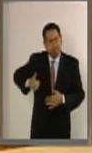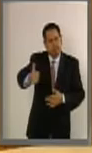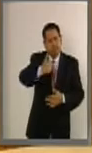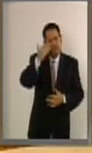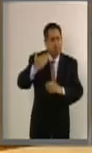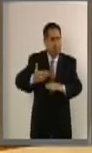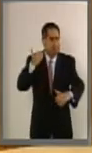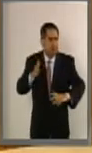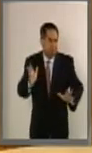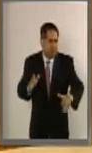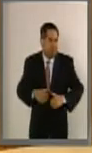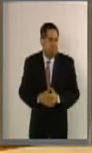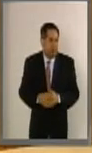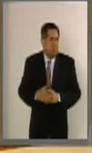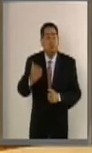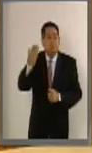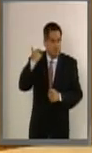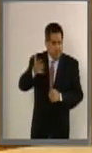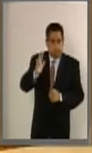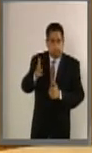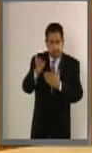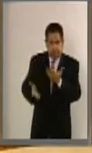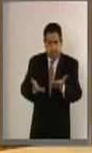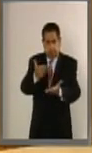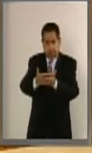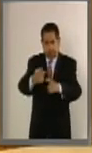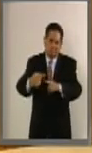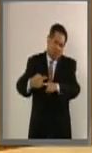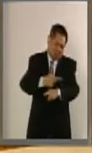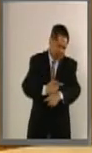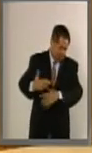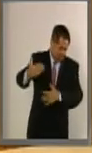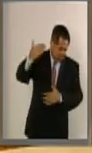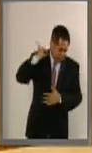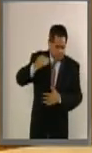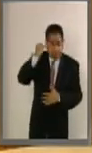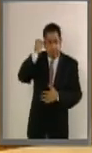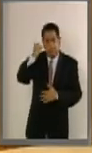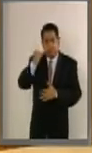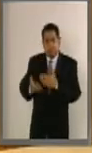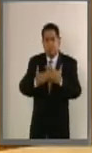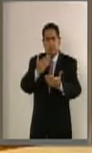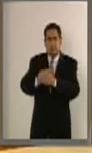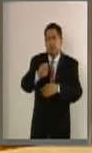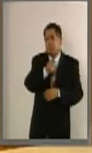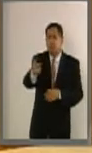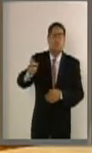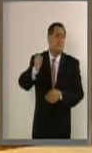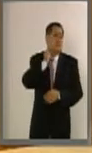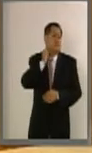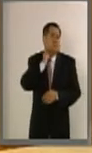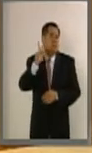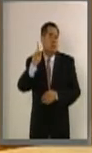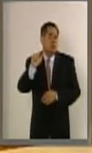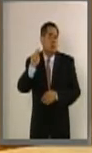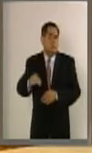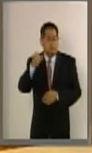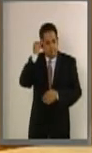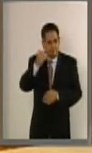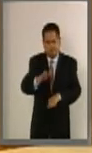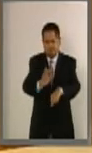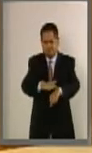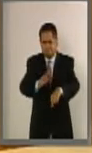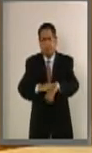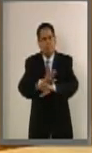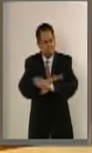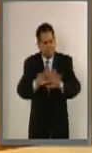Ya están también presentadas de tiempo atrás iniciativas por senadores panistas que urgían a la